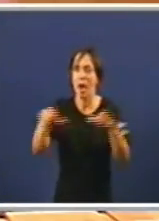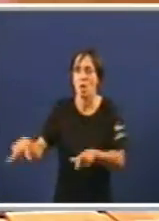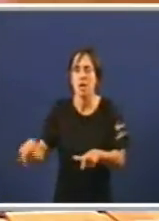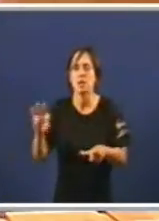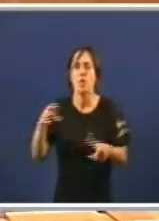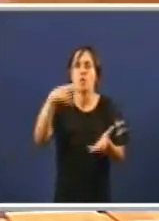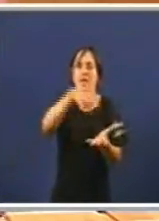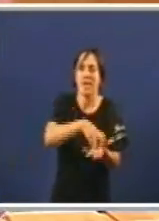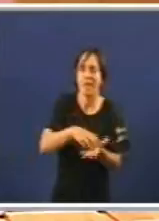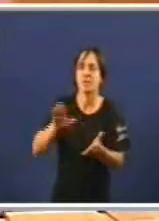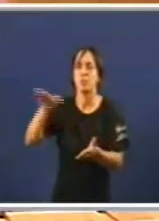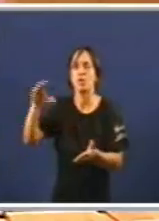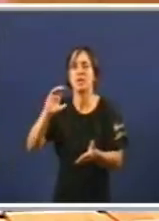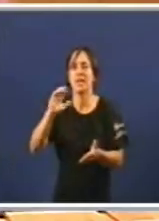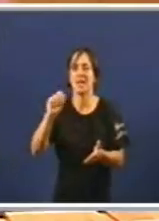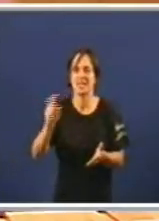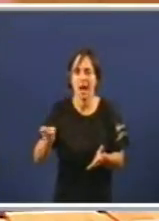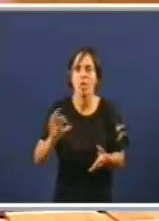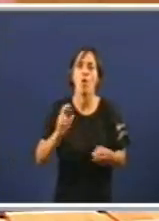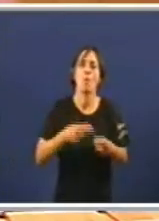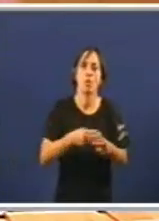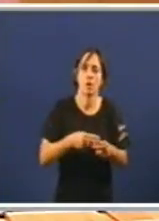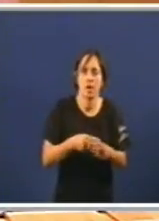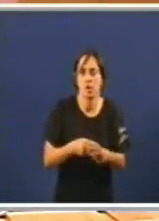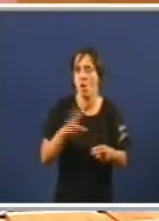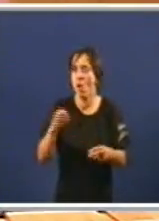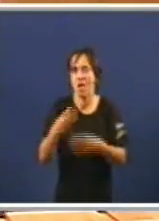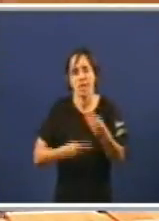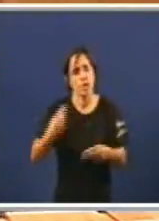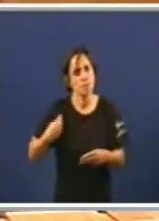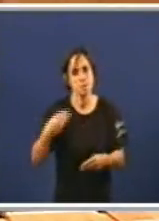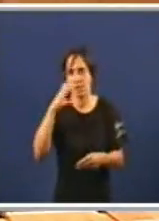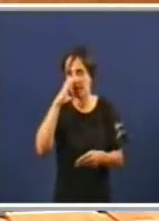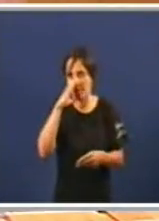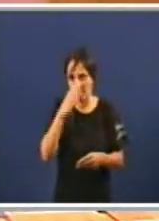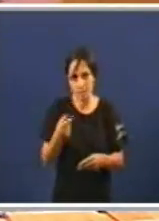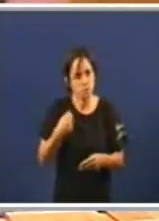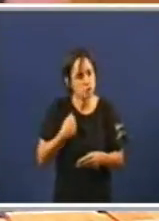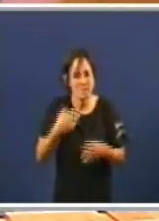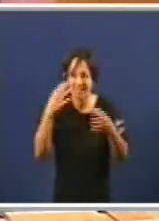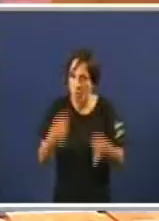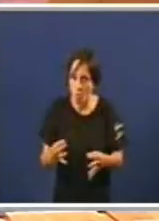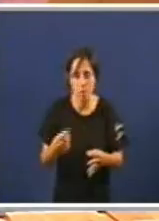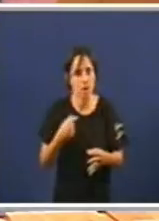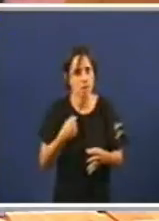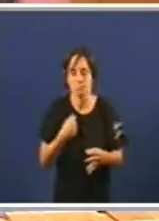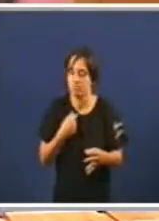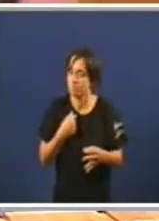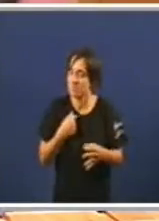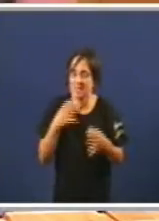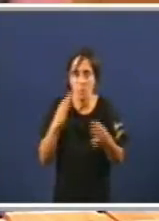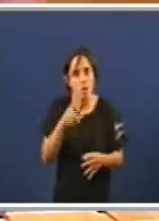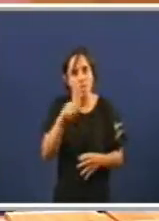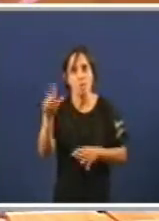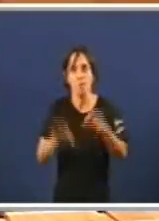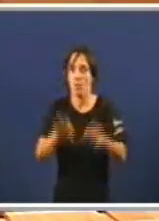Monte Caxado, para facer o mismo no Porriño e para facer o mismo en Ribadavia. É que voto a mau no lume, que vostedes cando foron en campaña